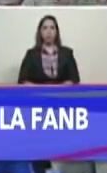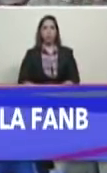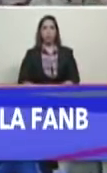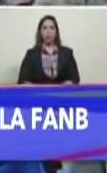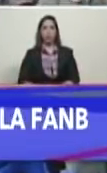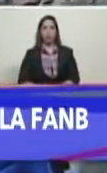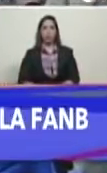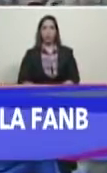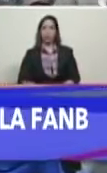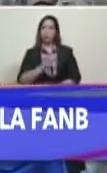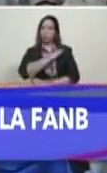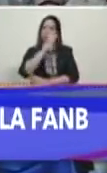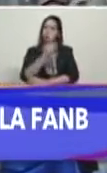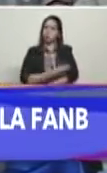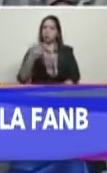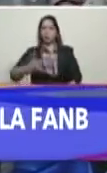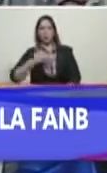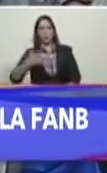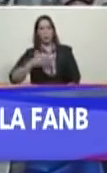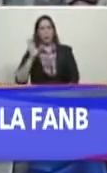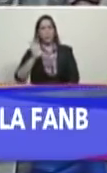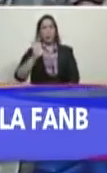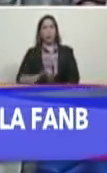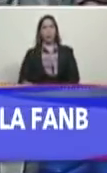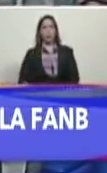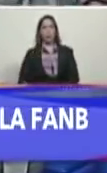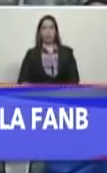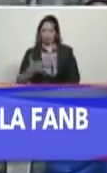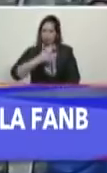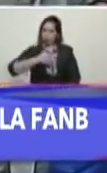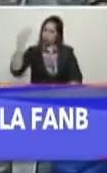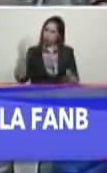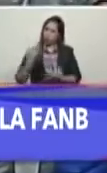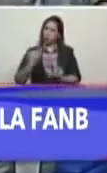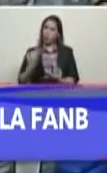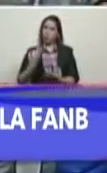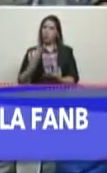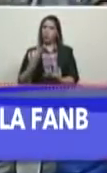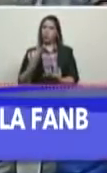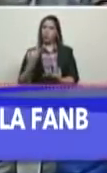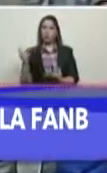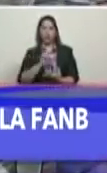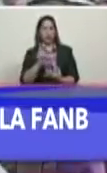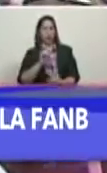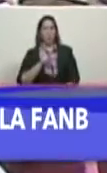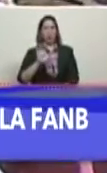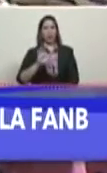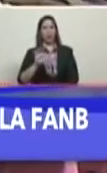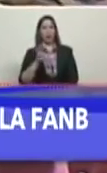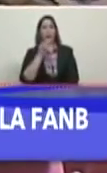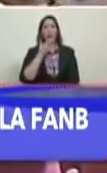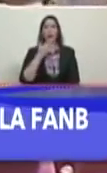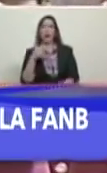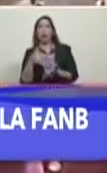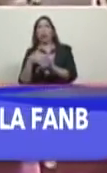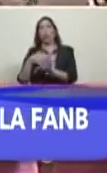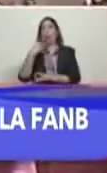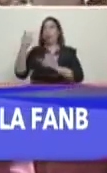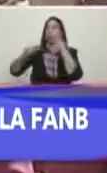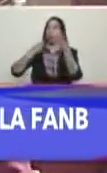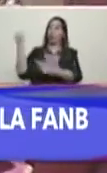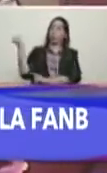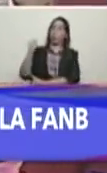fervorosamente patriotas, pero patriotas de verdad. No patriotas de consigna,